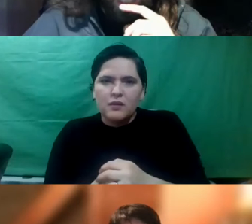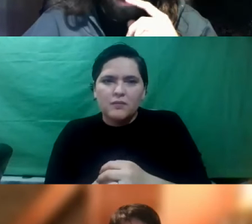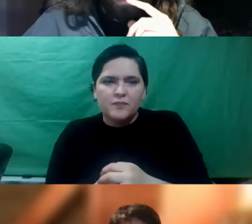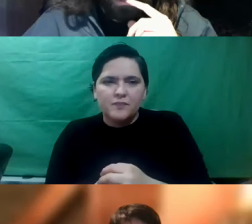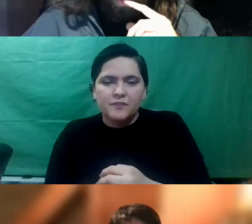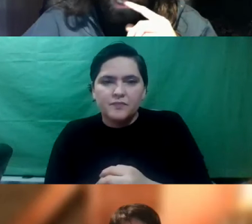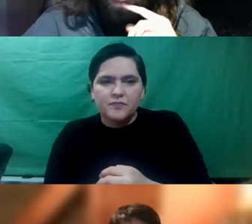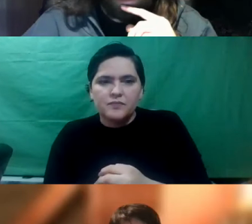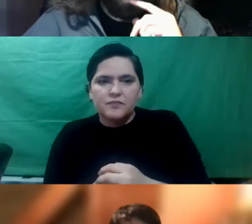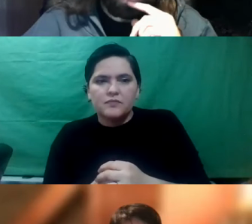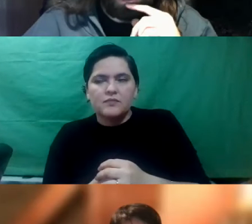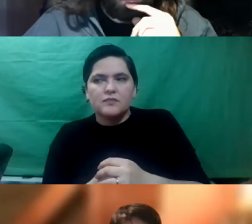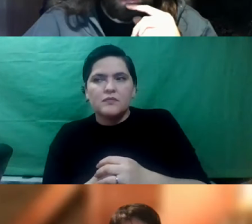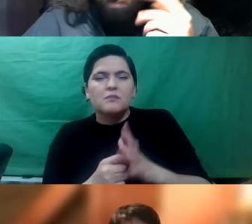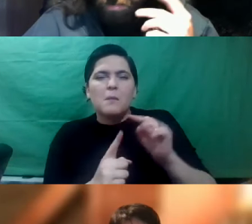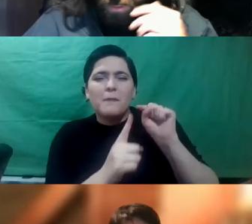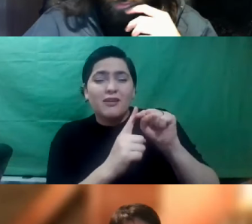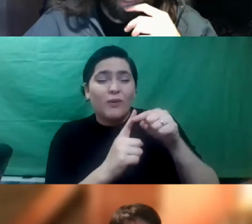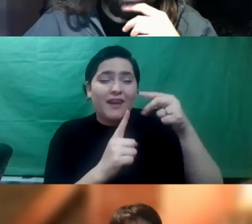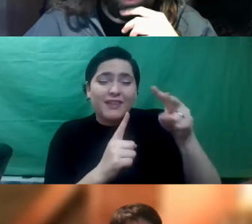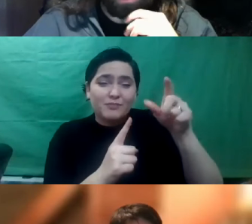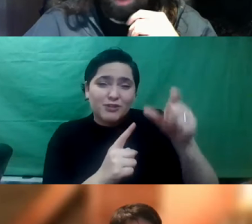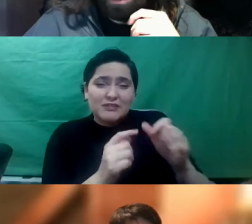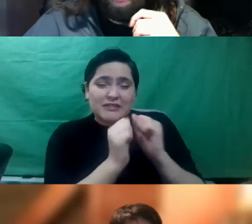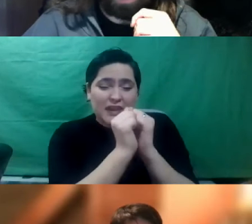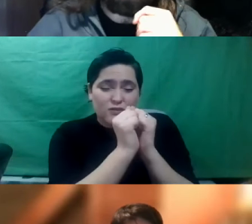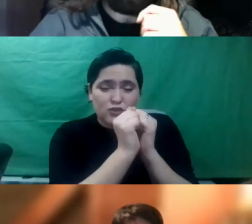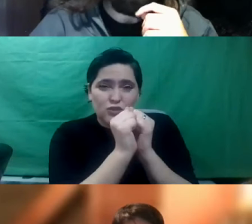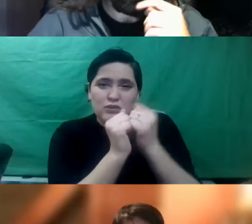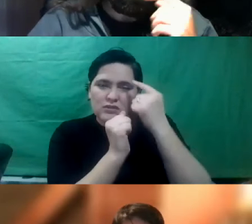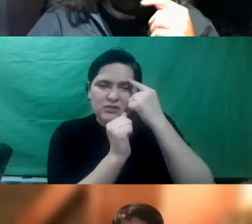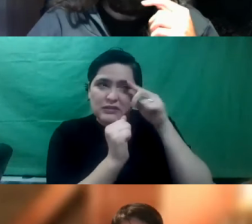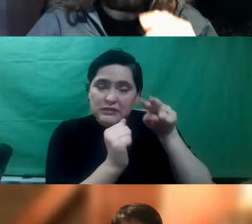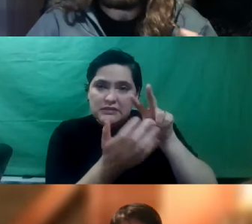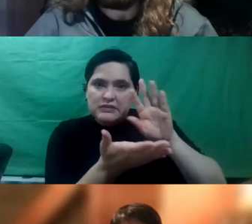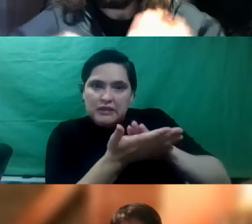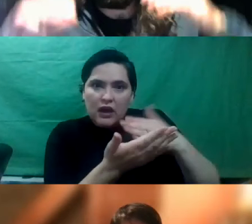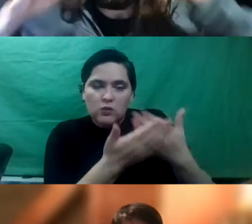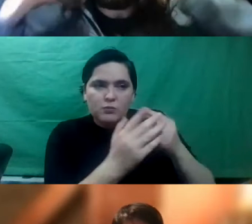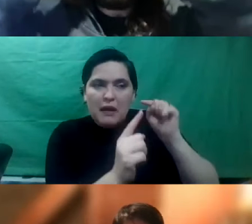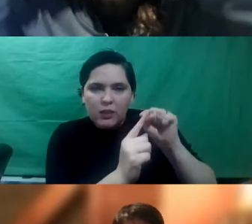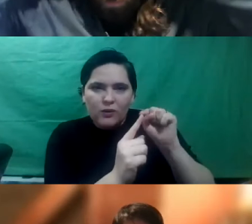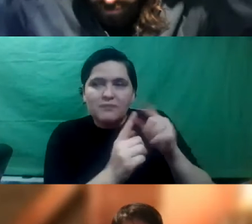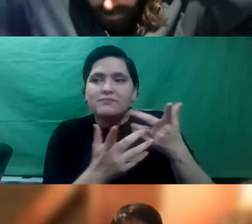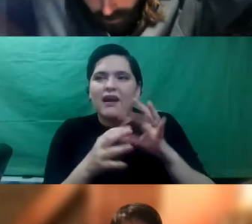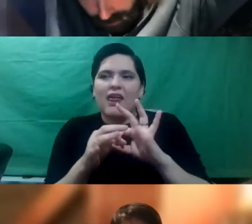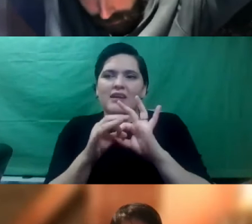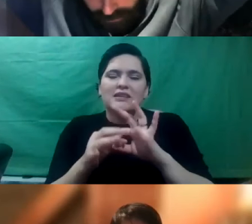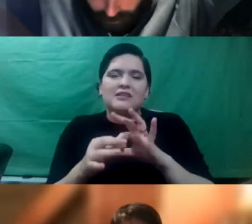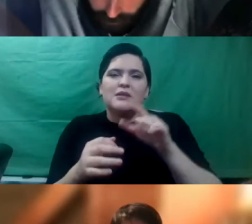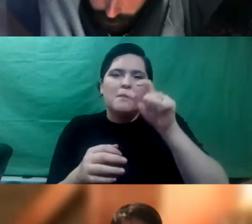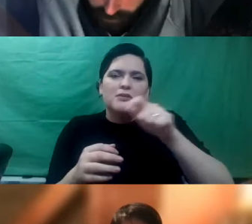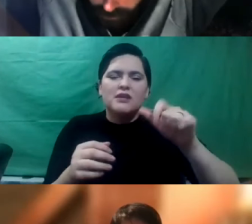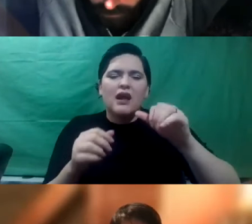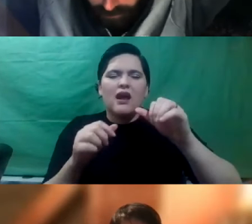un estado particular del cerebro y quizás también un estado particular de salud. Bueno, agradecimiento a los laboratorios que participan en esto, que van